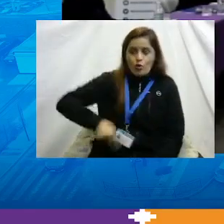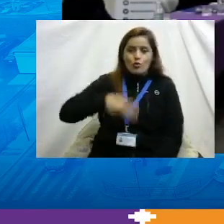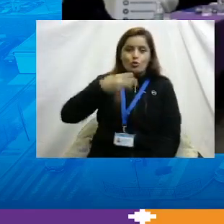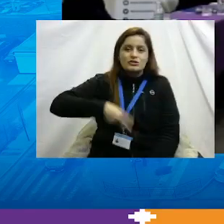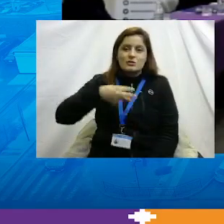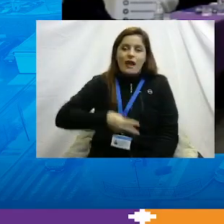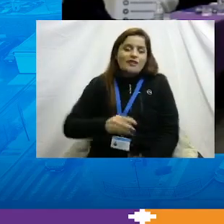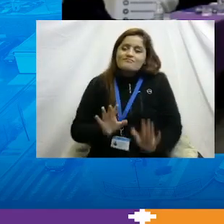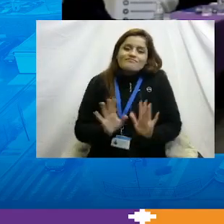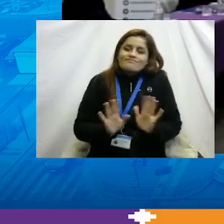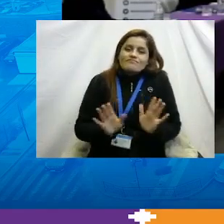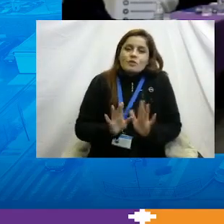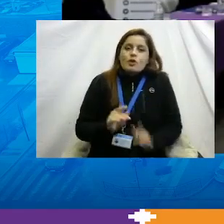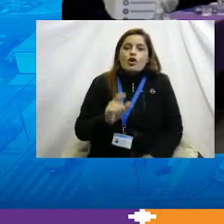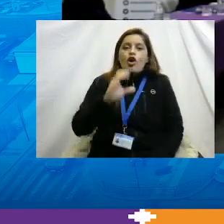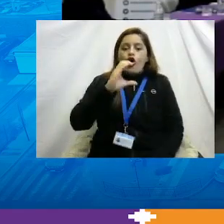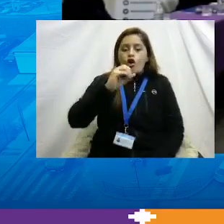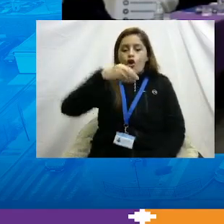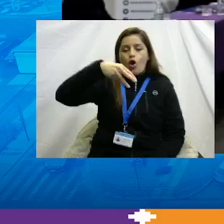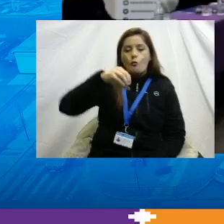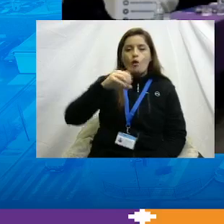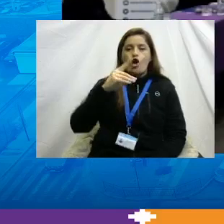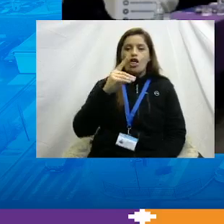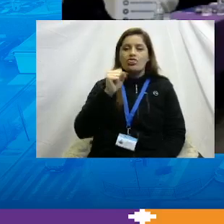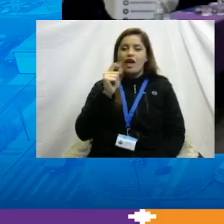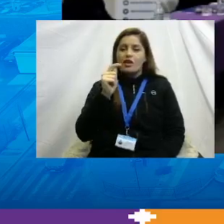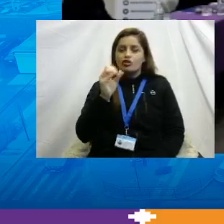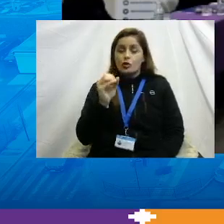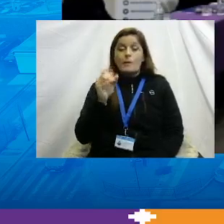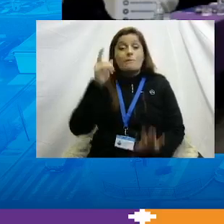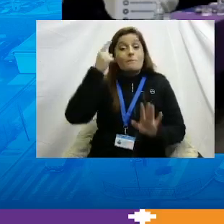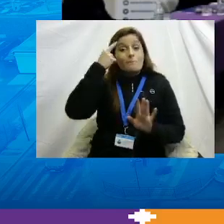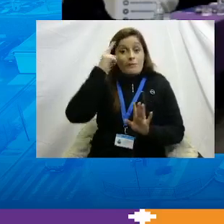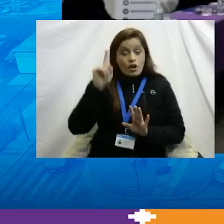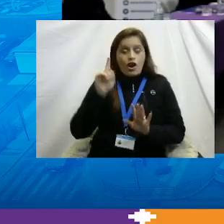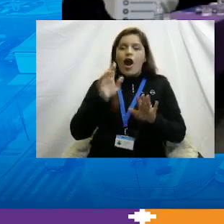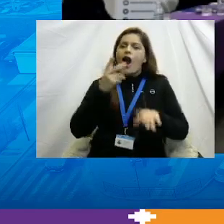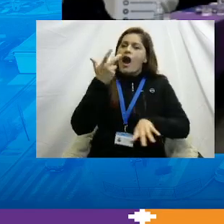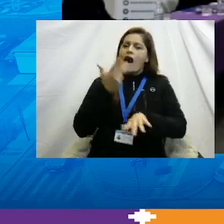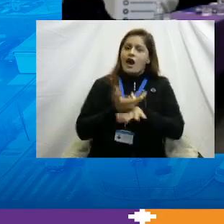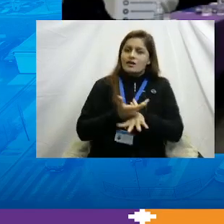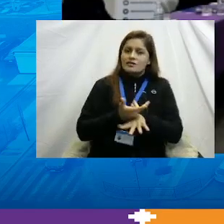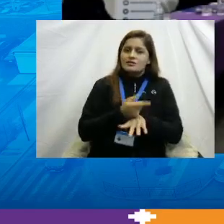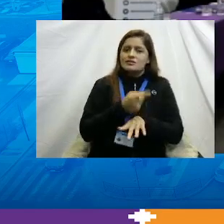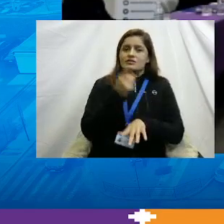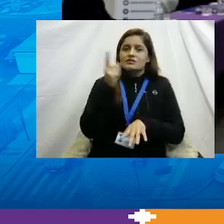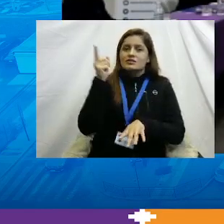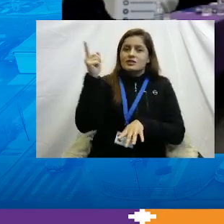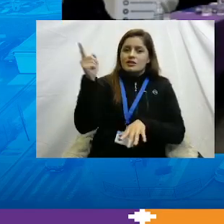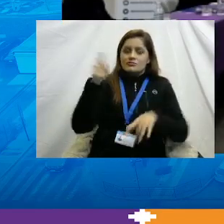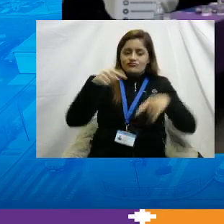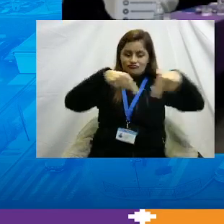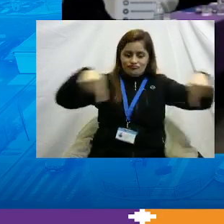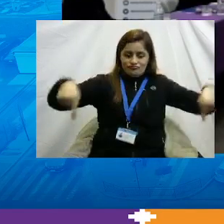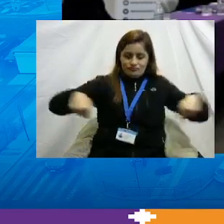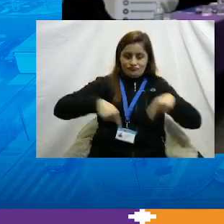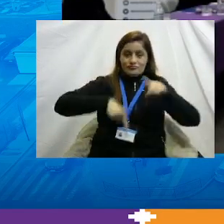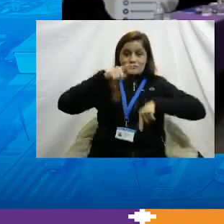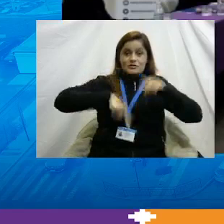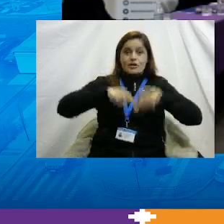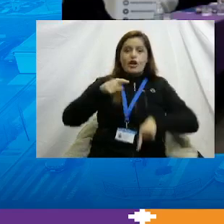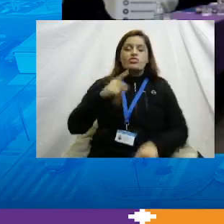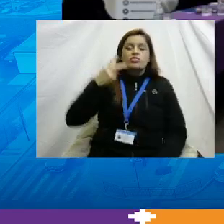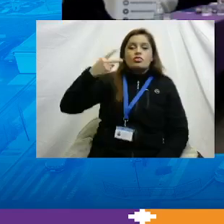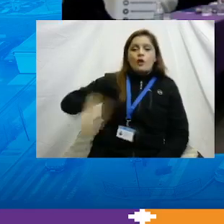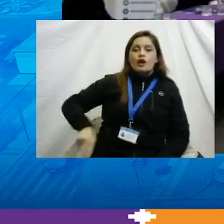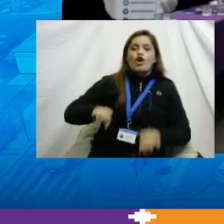en comodato y los que están son más pequeños. Pero hay terrenos que son de la Corporación de Educación, por ejemplo Santa Julia,